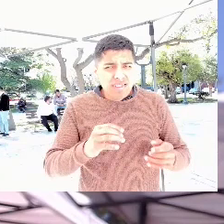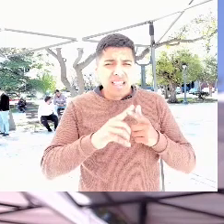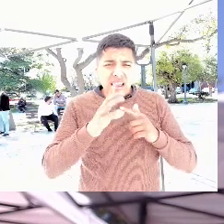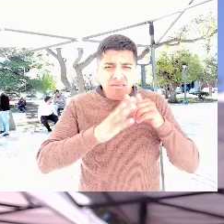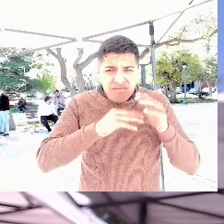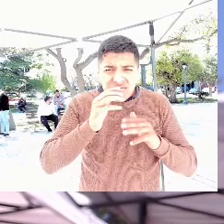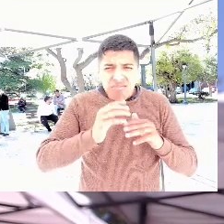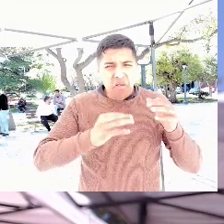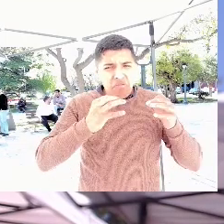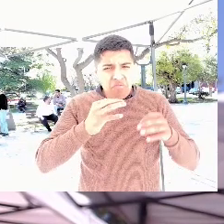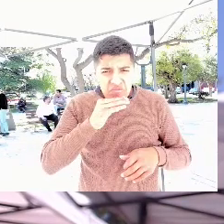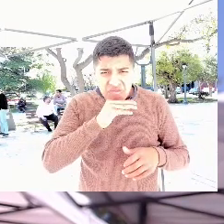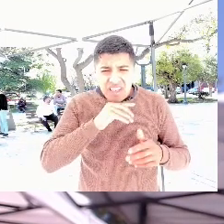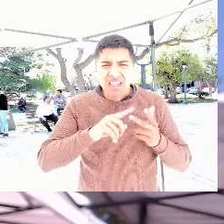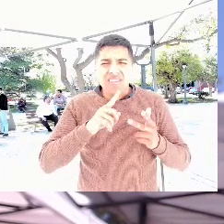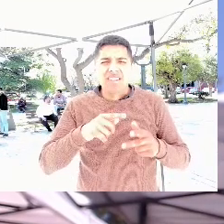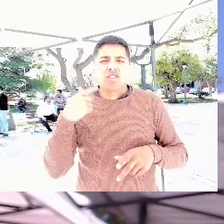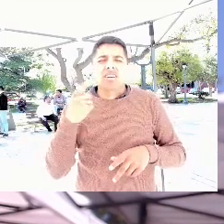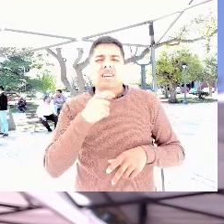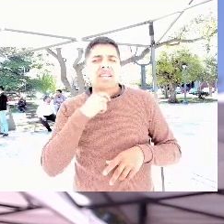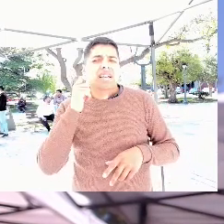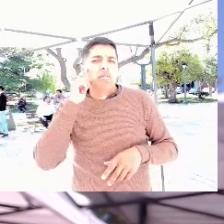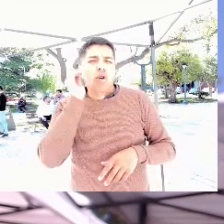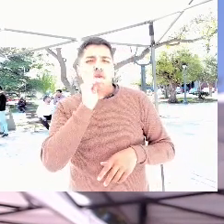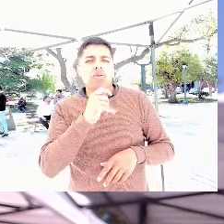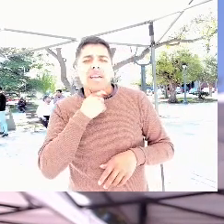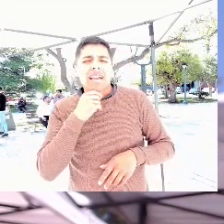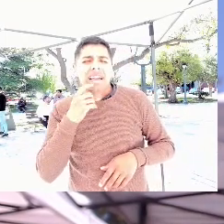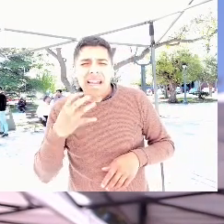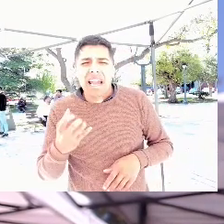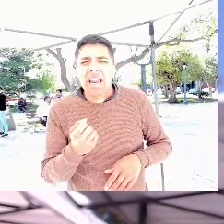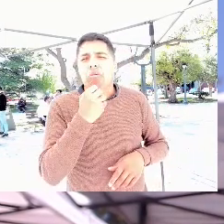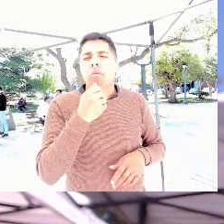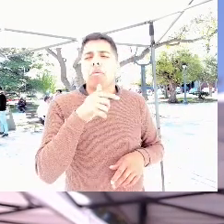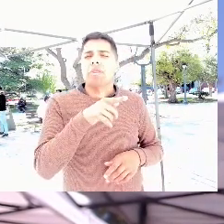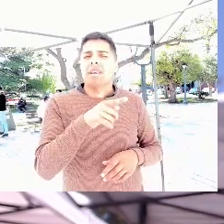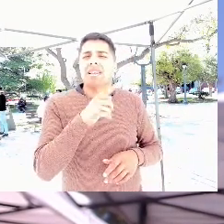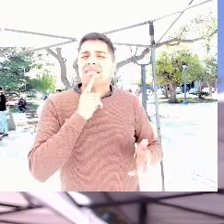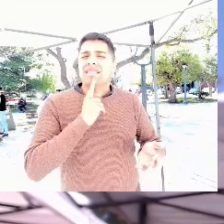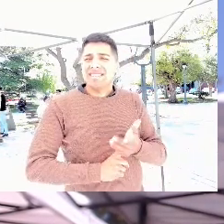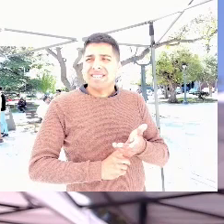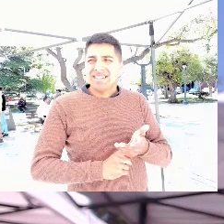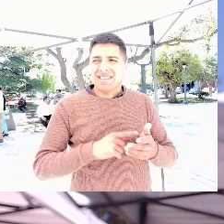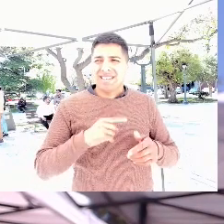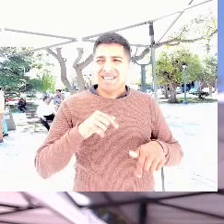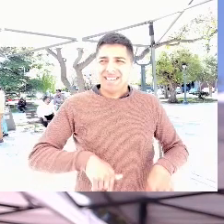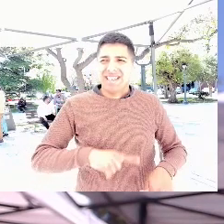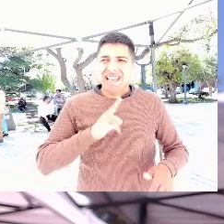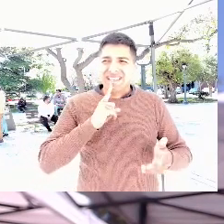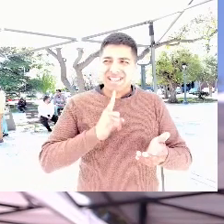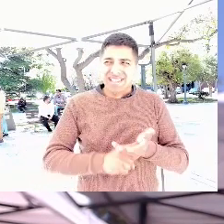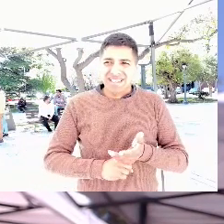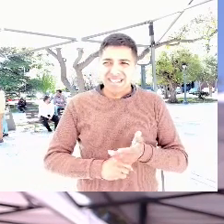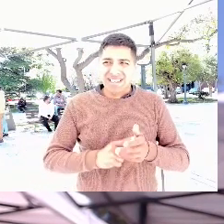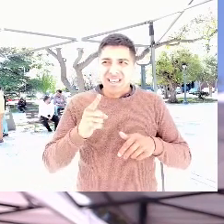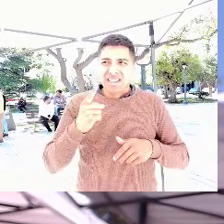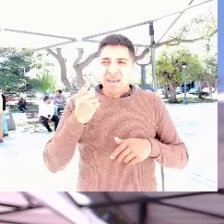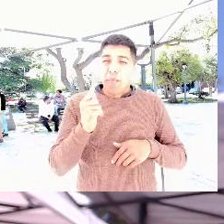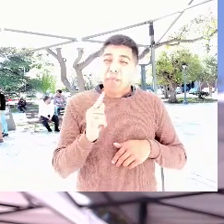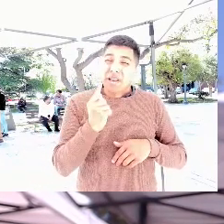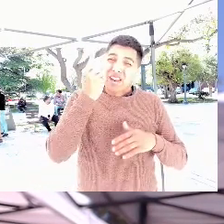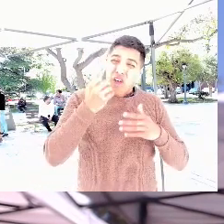coherencia en el Godecruz que nosotros queremos y la planificación. Eso se llama decisión, y las decisiones parten desde hacer un